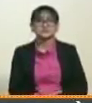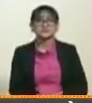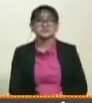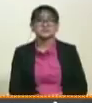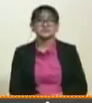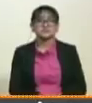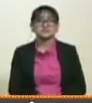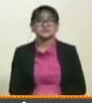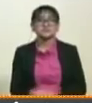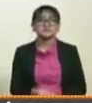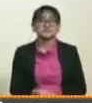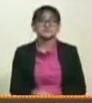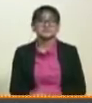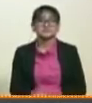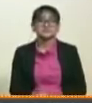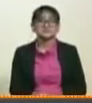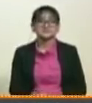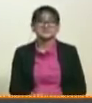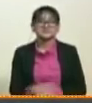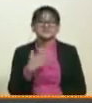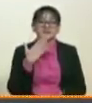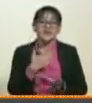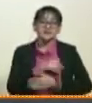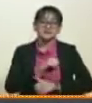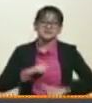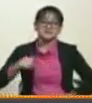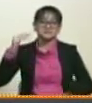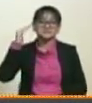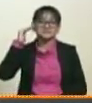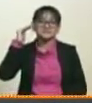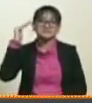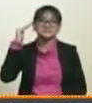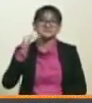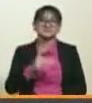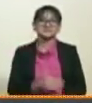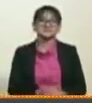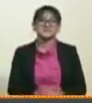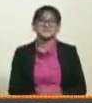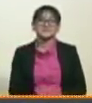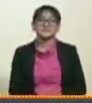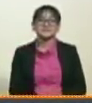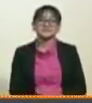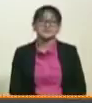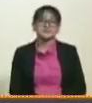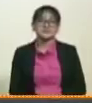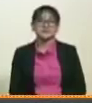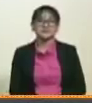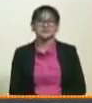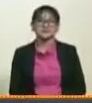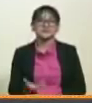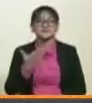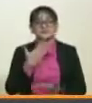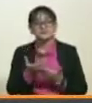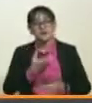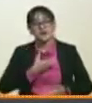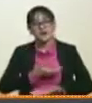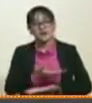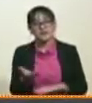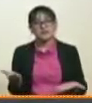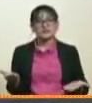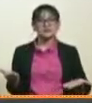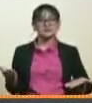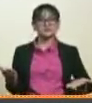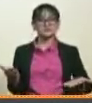pero aquí tenemos las fuerzas armada agradecer las fuerzas hermanas señor bolivariana la guardia nacional a nuestra ejército a nuestras policías nuestros alcaldes que han venido batallando